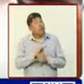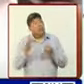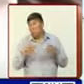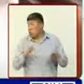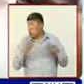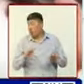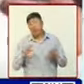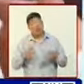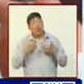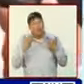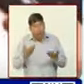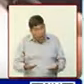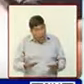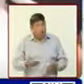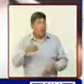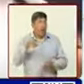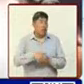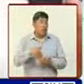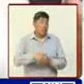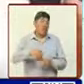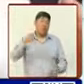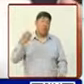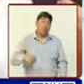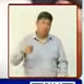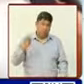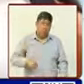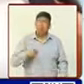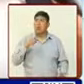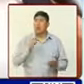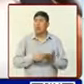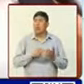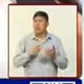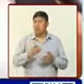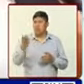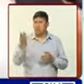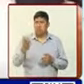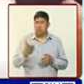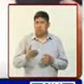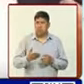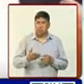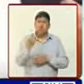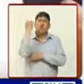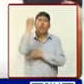y no quiere que exista las elecciones judiciales. Y estos magistrados prorrogados...